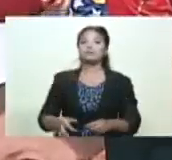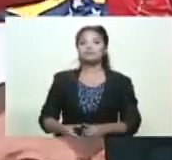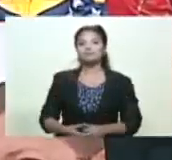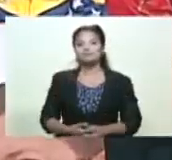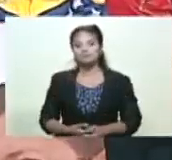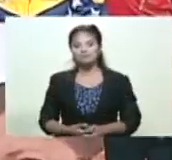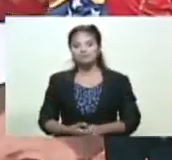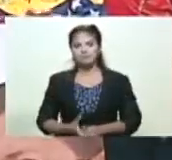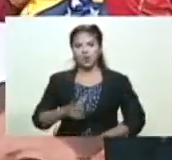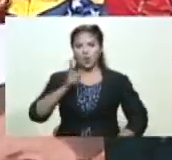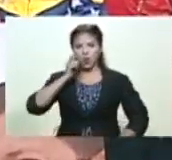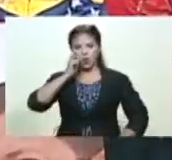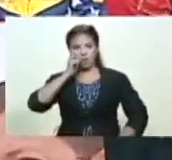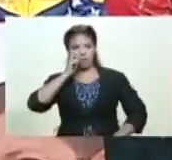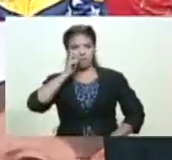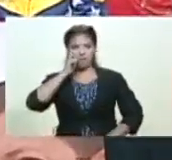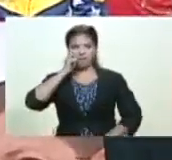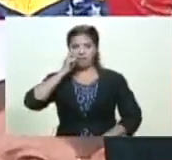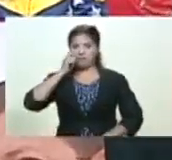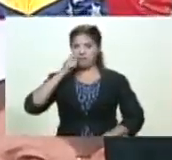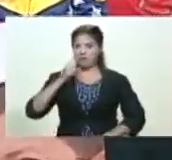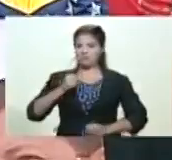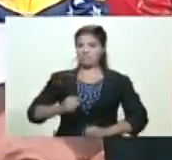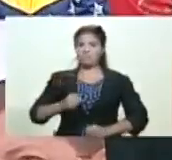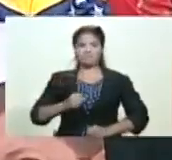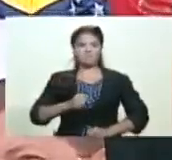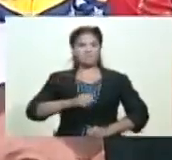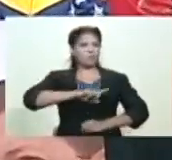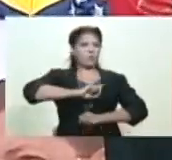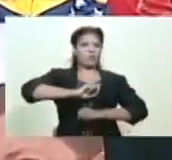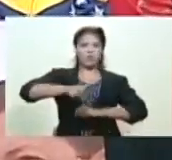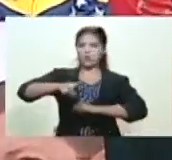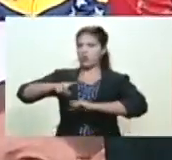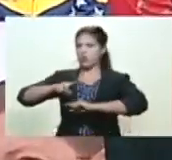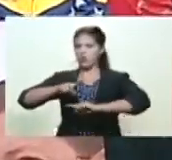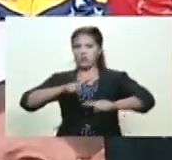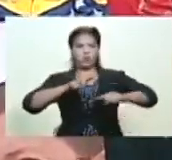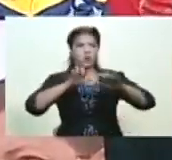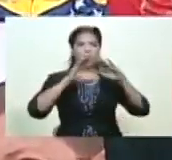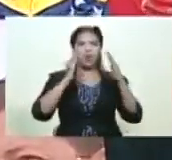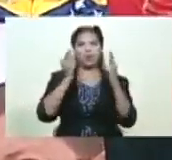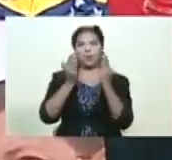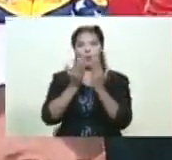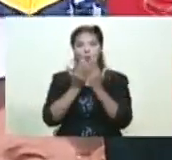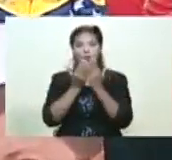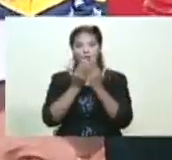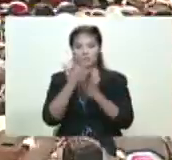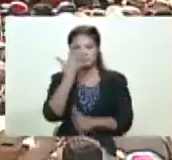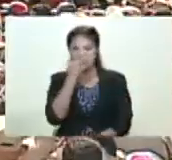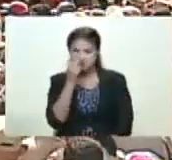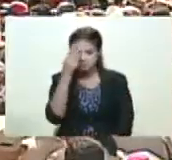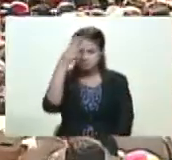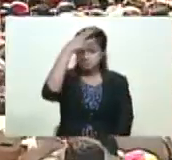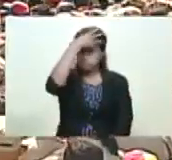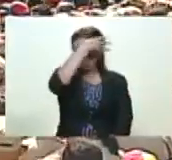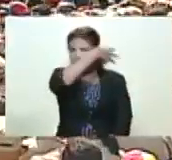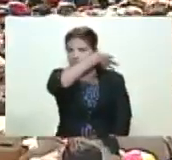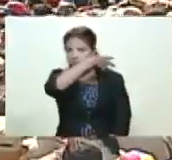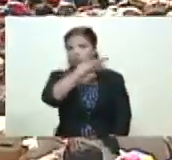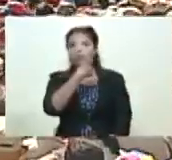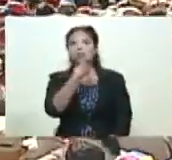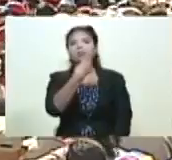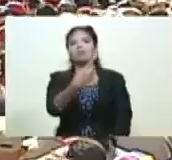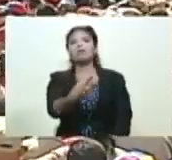El emperador del mundo, Donald Trump, dijo: